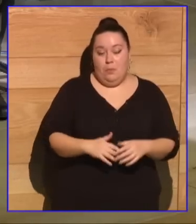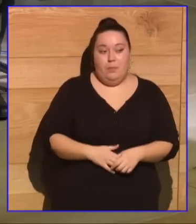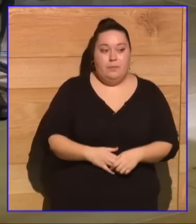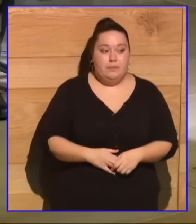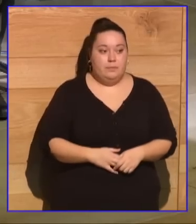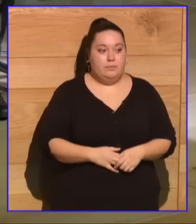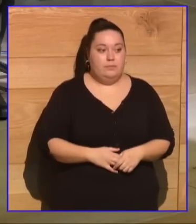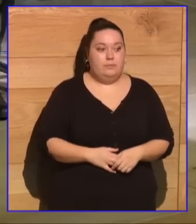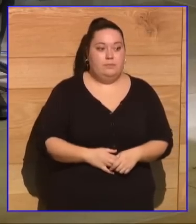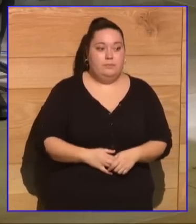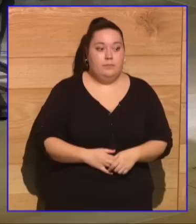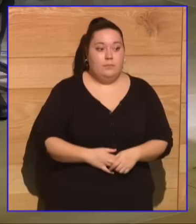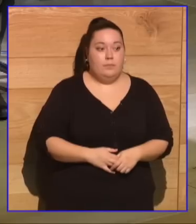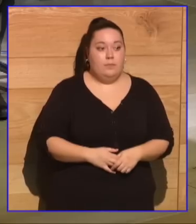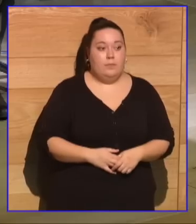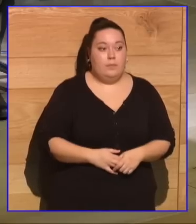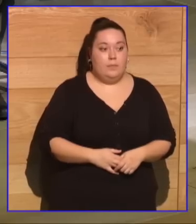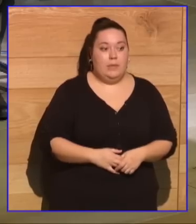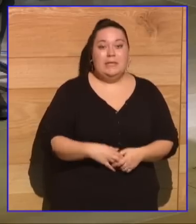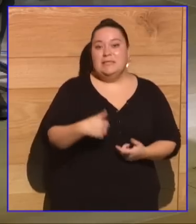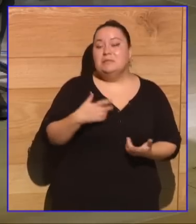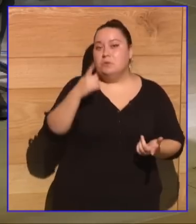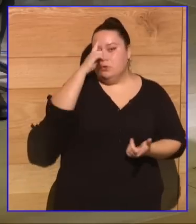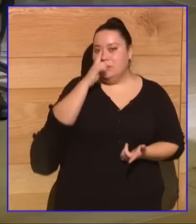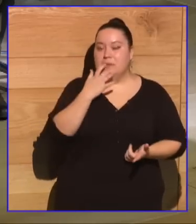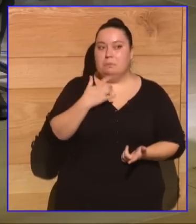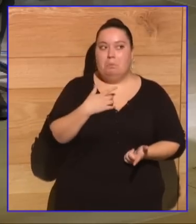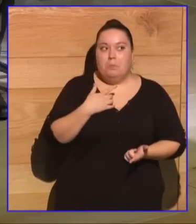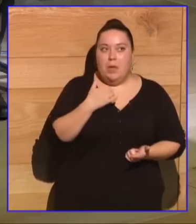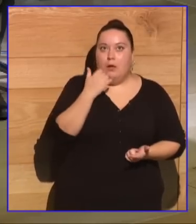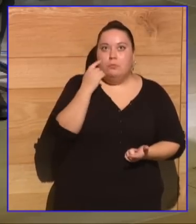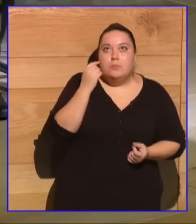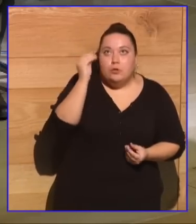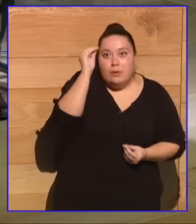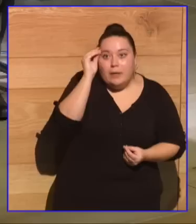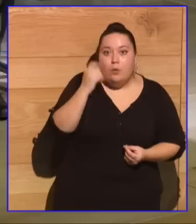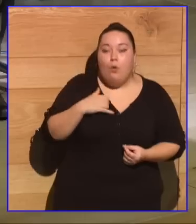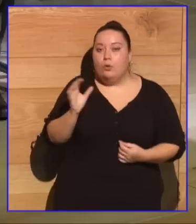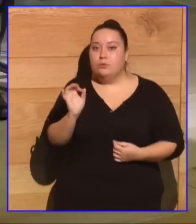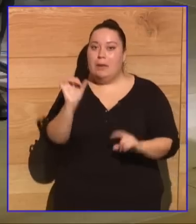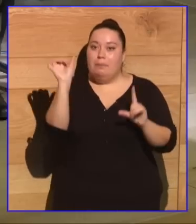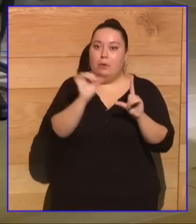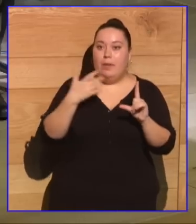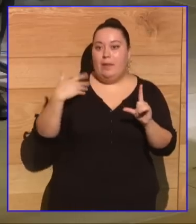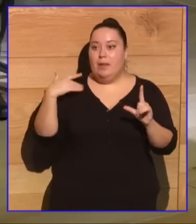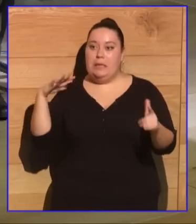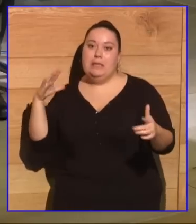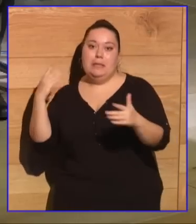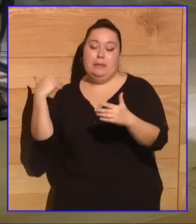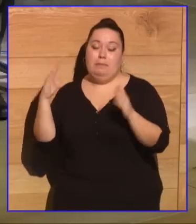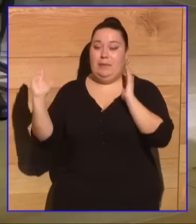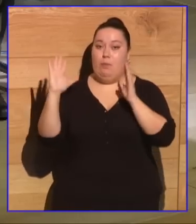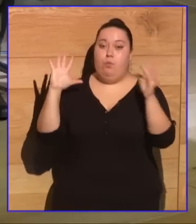lo que vamos a liar. Esperaros. Es que yo no sé si es una apreciación mía o es una película muy de su tiempo y ahora es a lo mejor